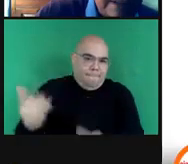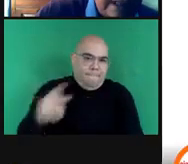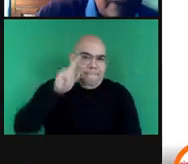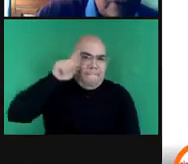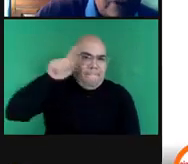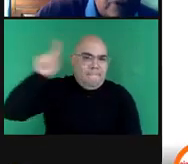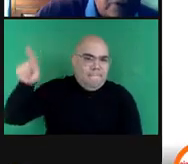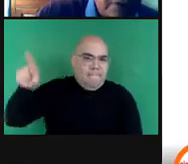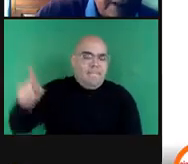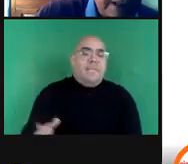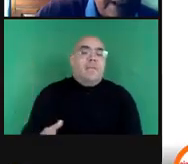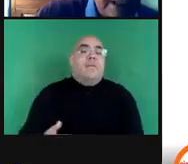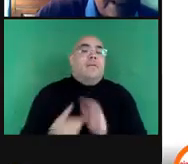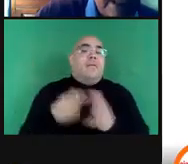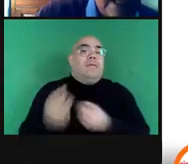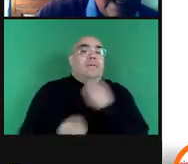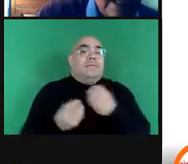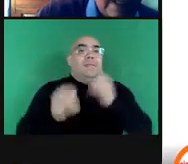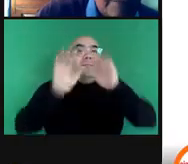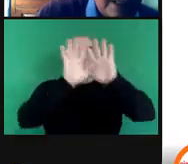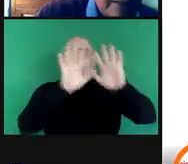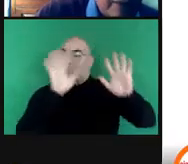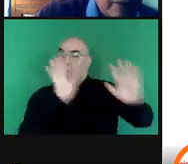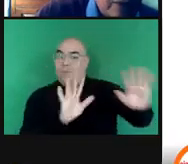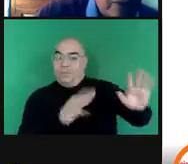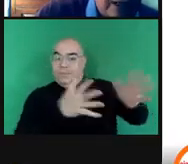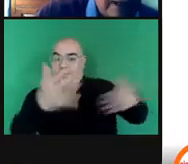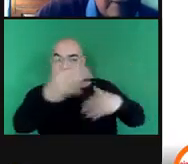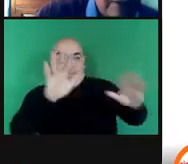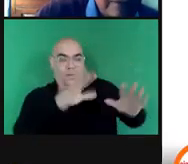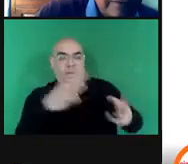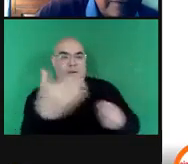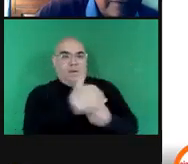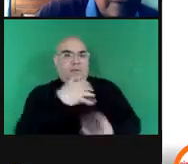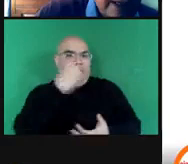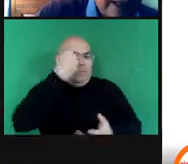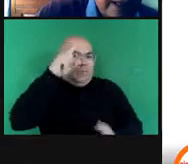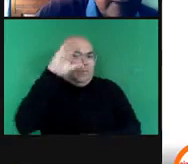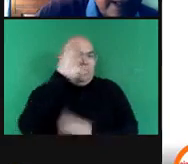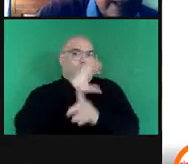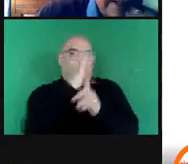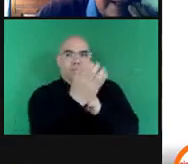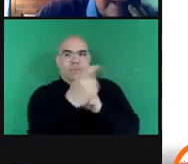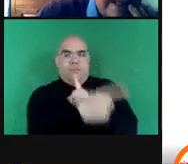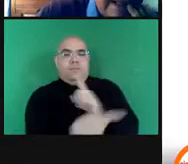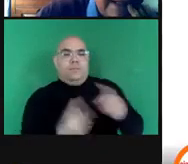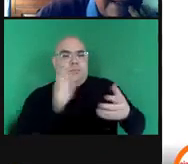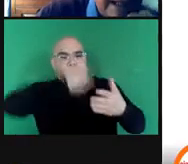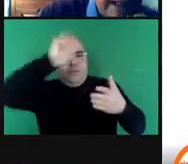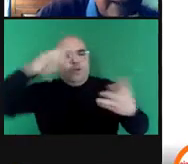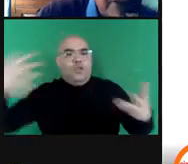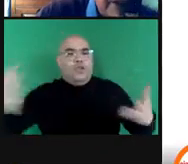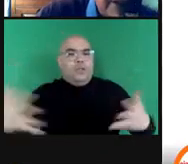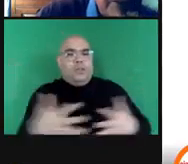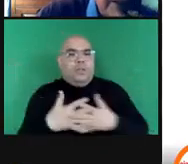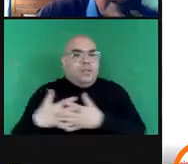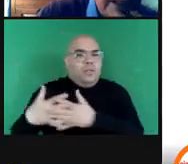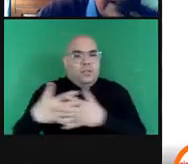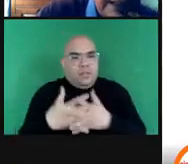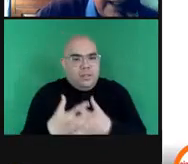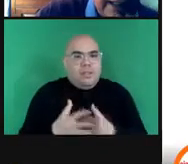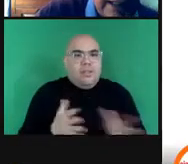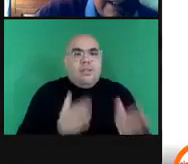expresiones que se han hecho sobre patrimonio cultural, ¿no? Allá en la Avenida de las Américas, que está la diosa